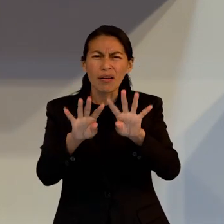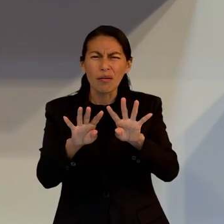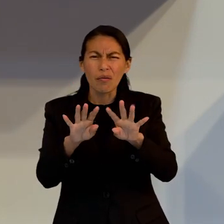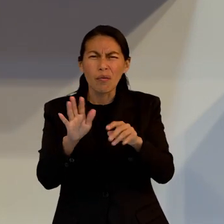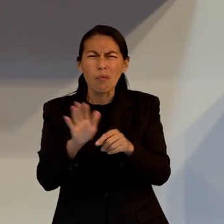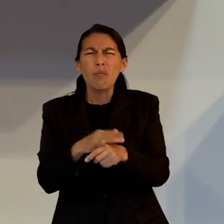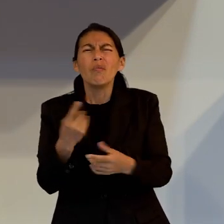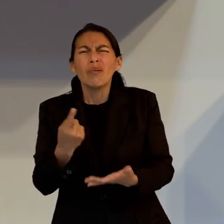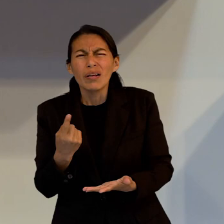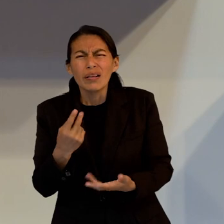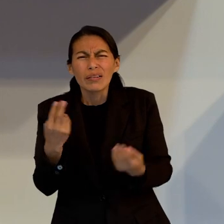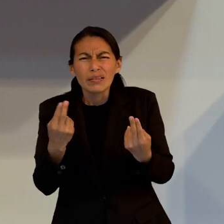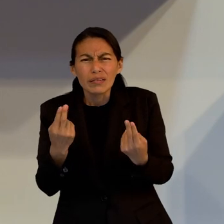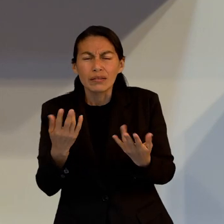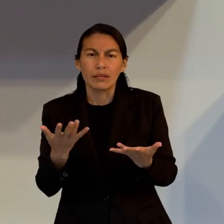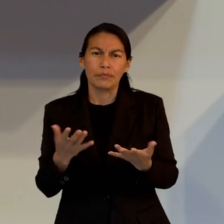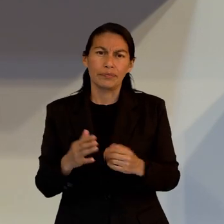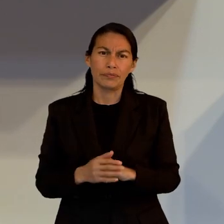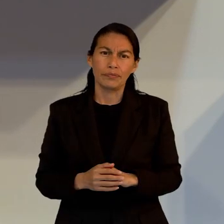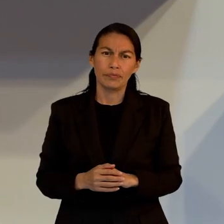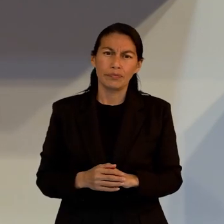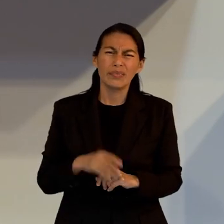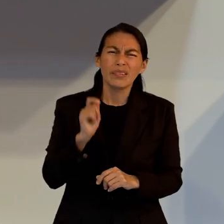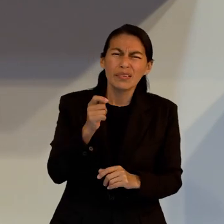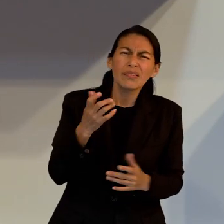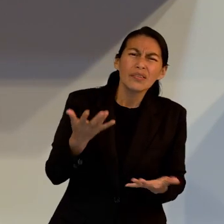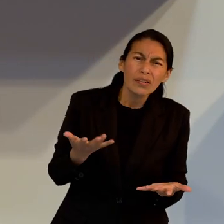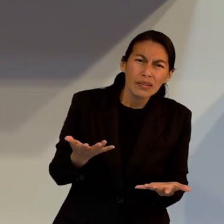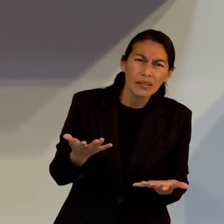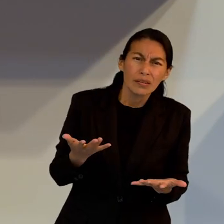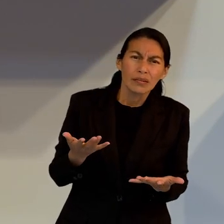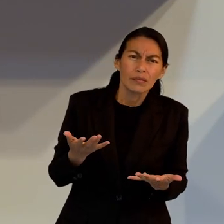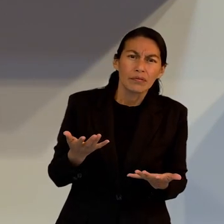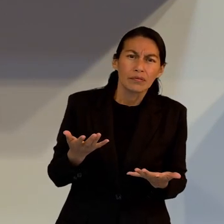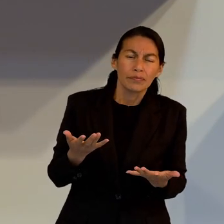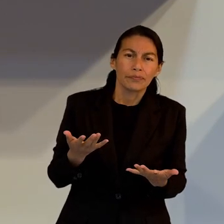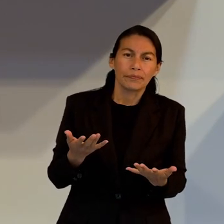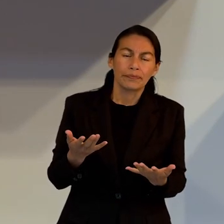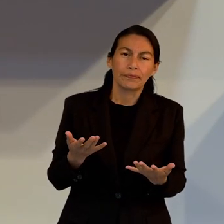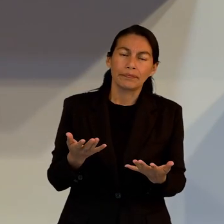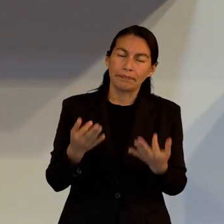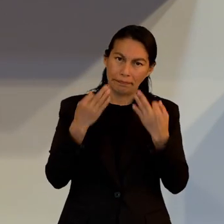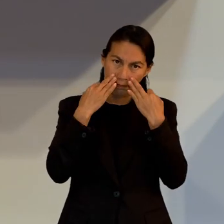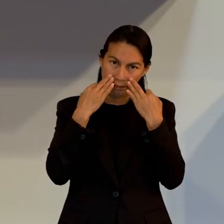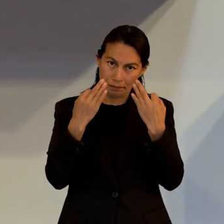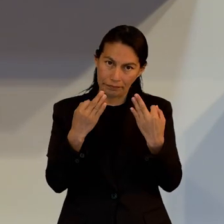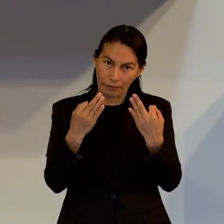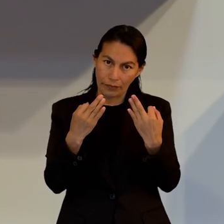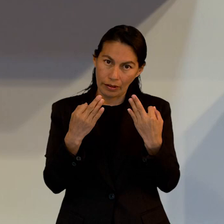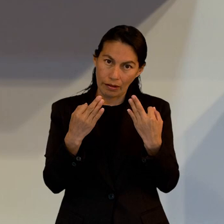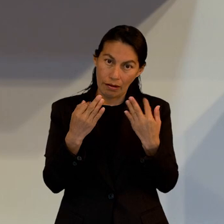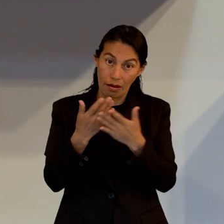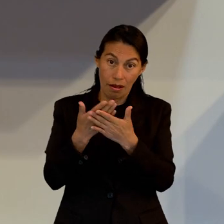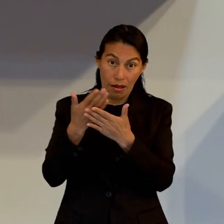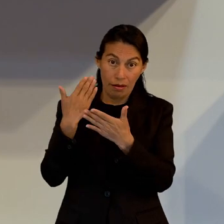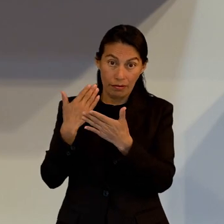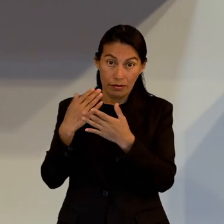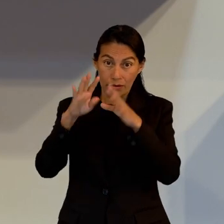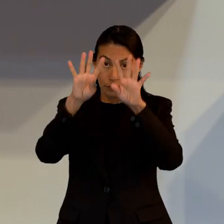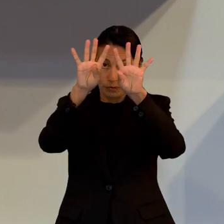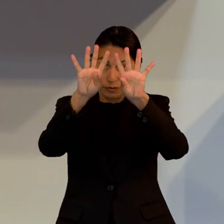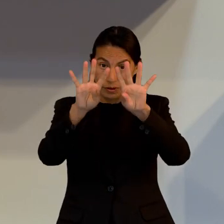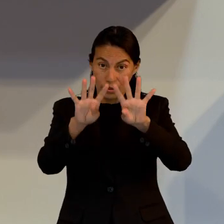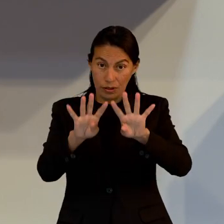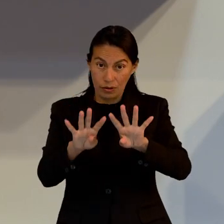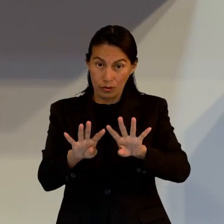porque era necesario un velo cómo funcionaba y vemos que los velos